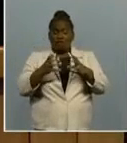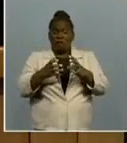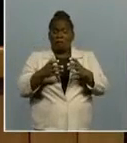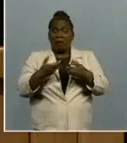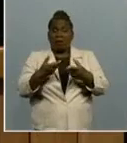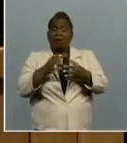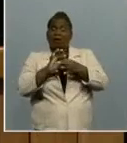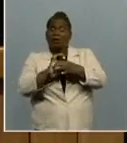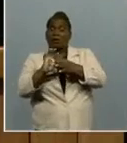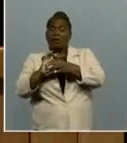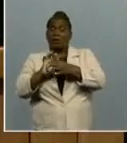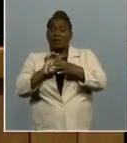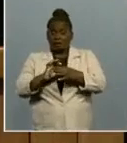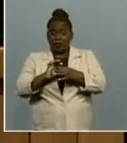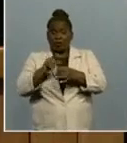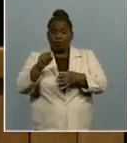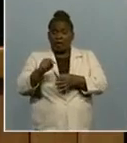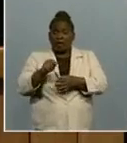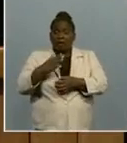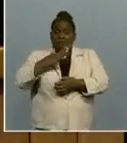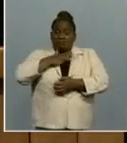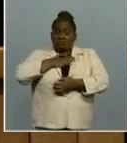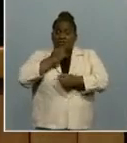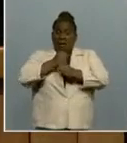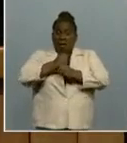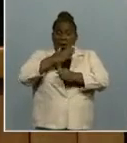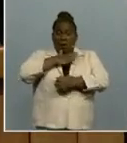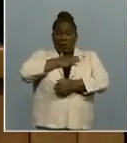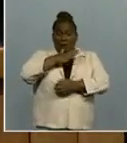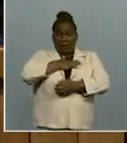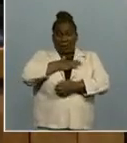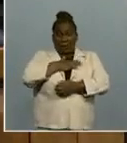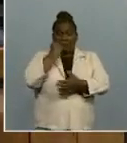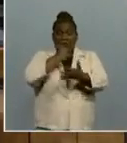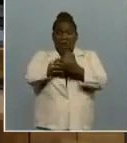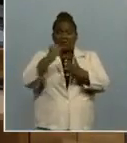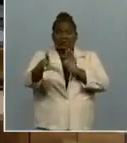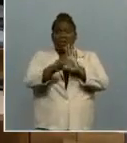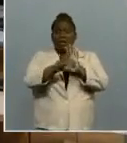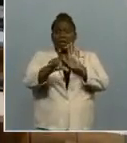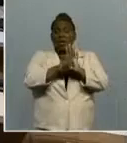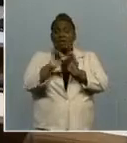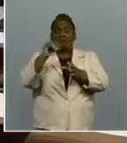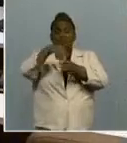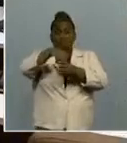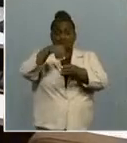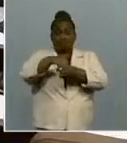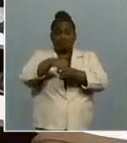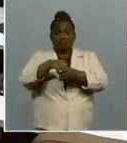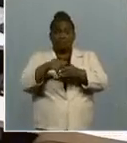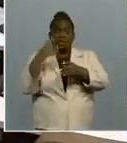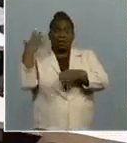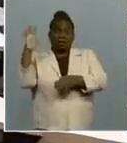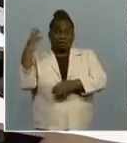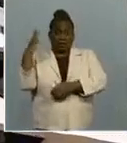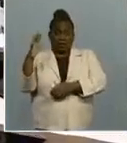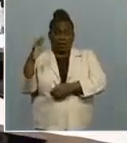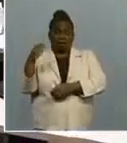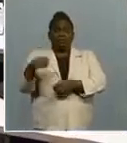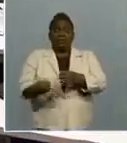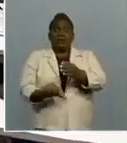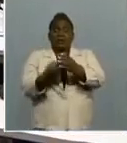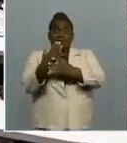del sector no estatal de la economía la aprobación de una nueva ley de inversión extranjera la creación de la zona